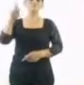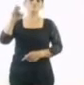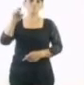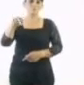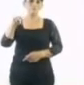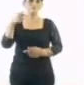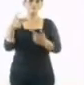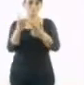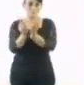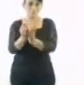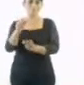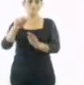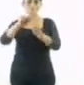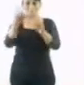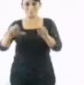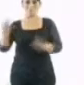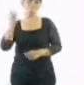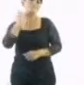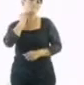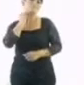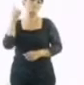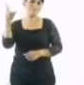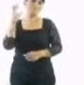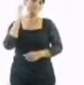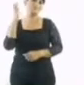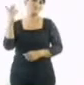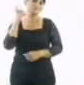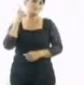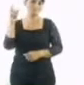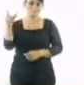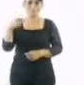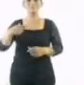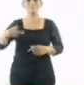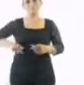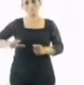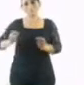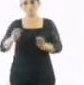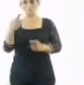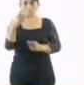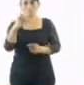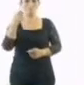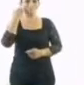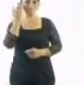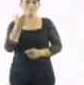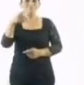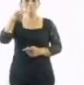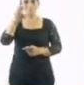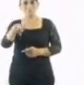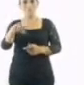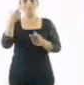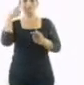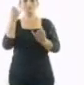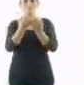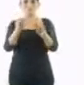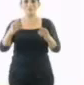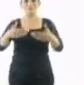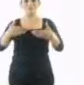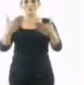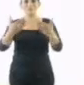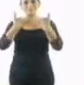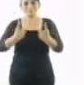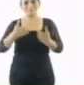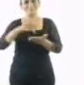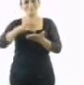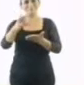la República. Hoy quiero ser tu gobernador bajo las siglas del PAN y de Querétaro Independiente. Gracias por tu